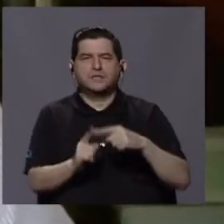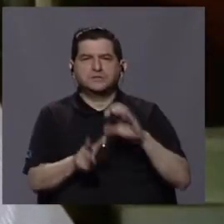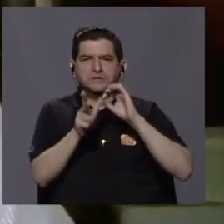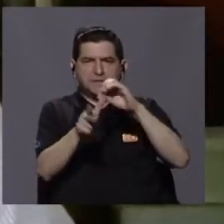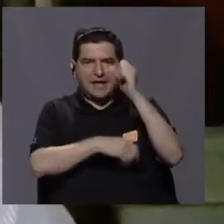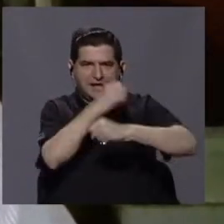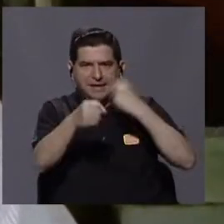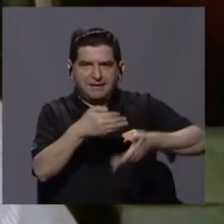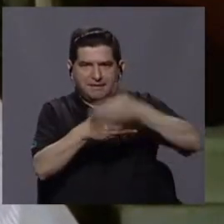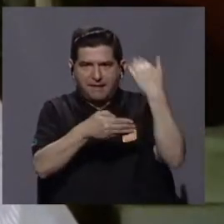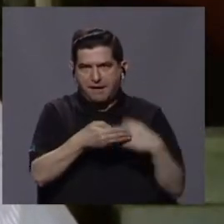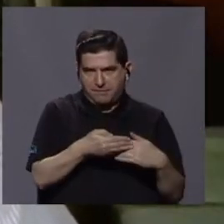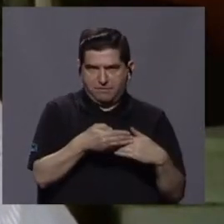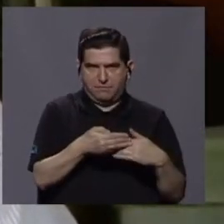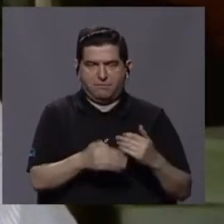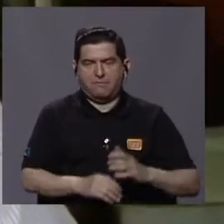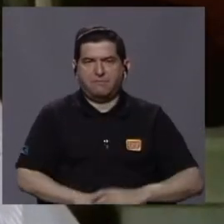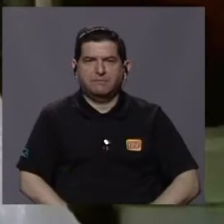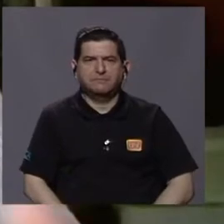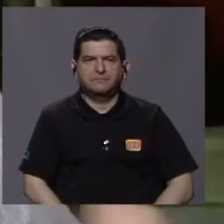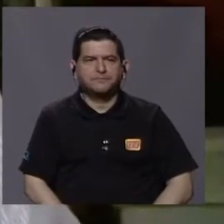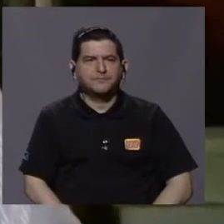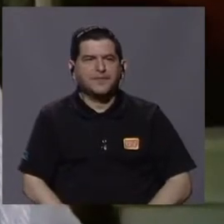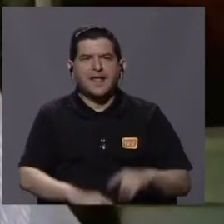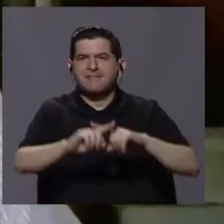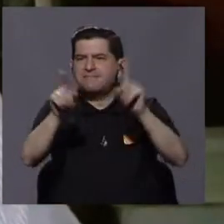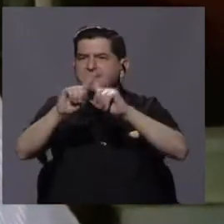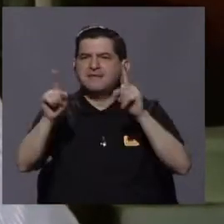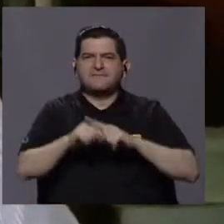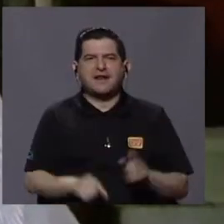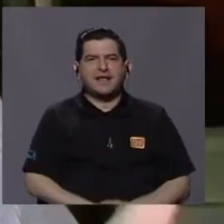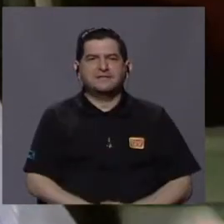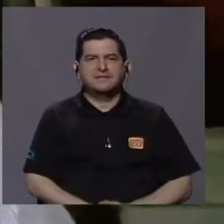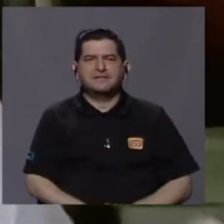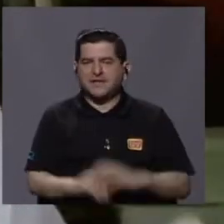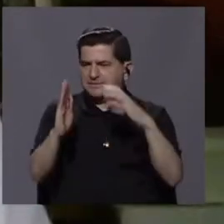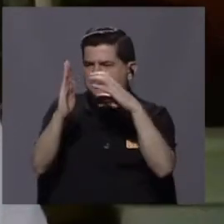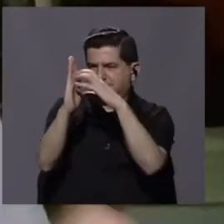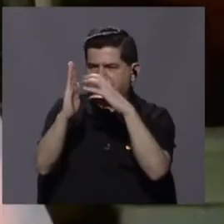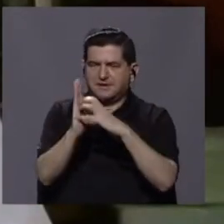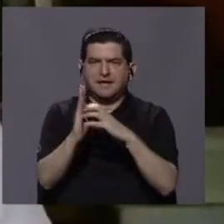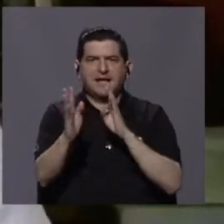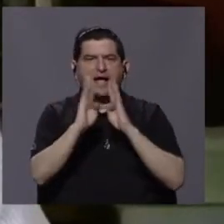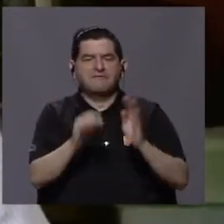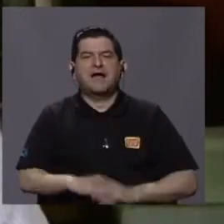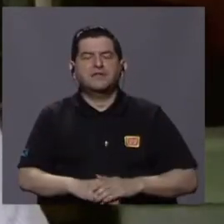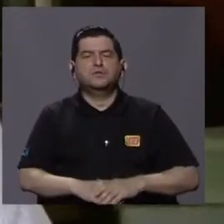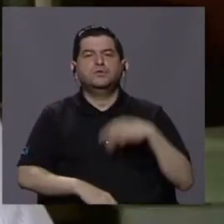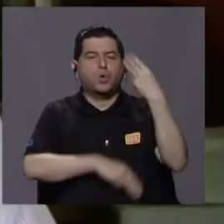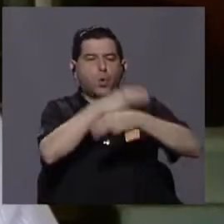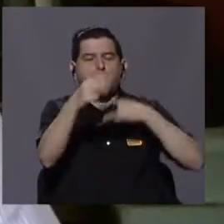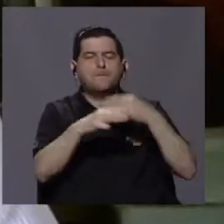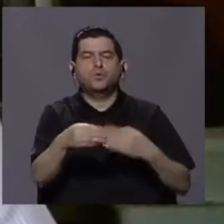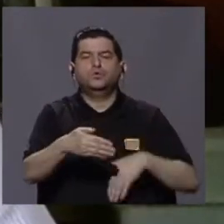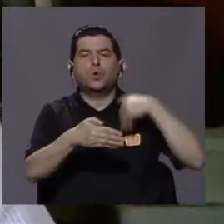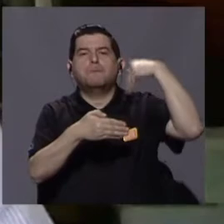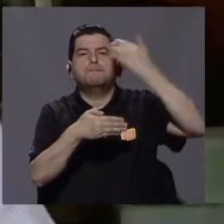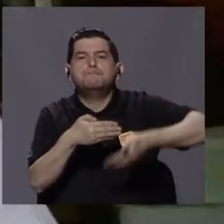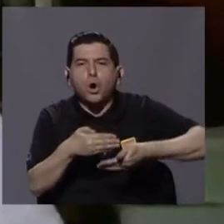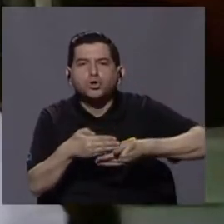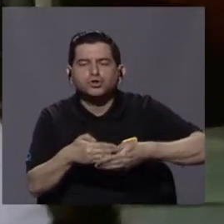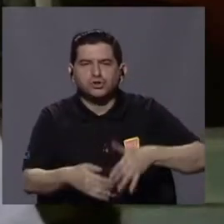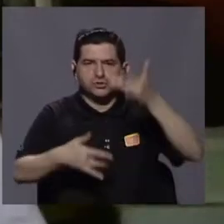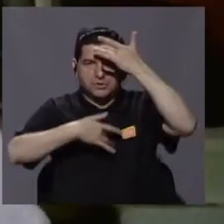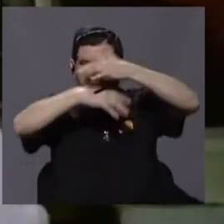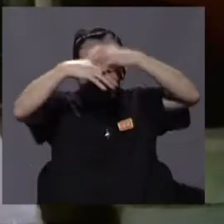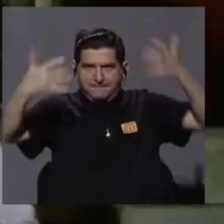pasado se hicieron una serie de artículos refiriéndose al mundo post pandemia y yo